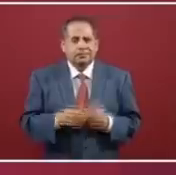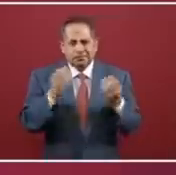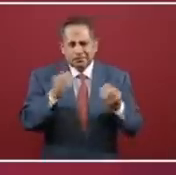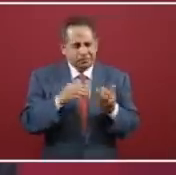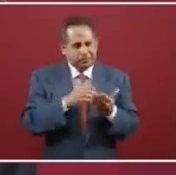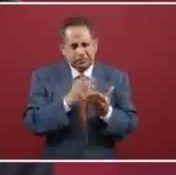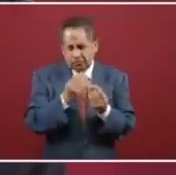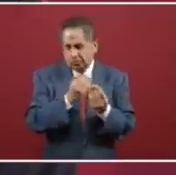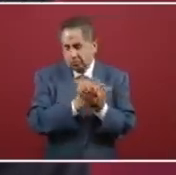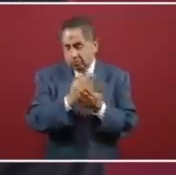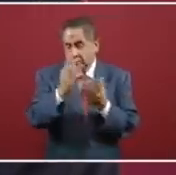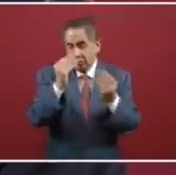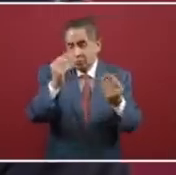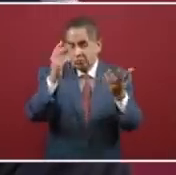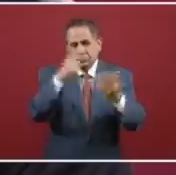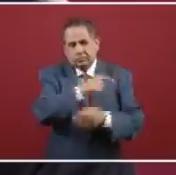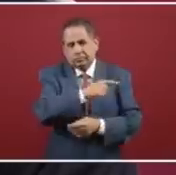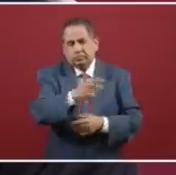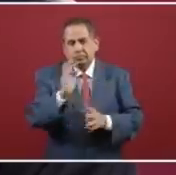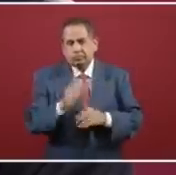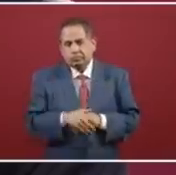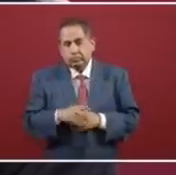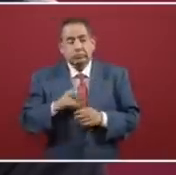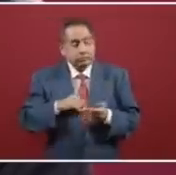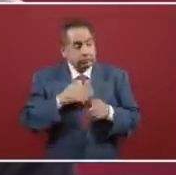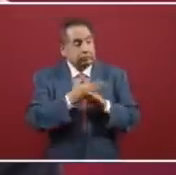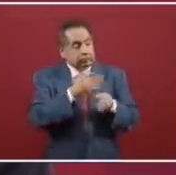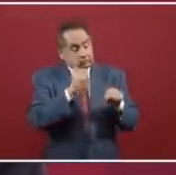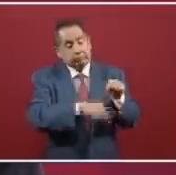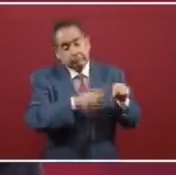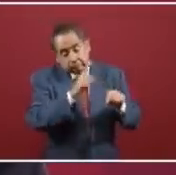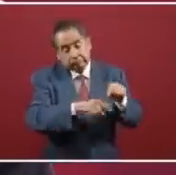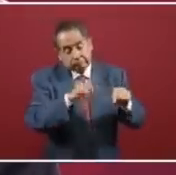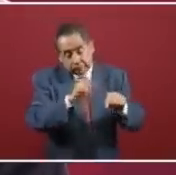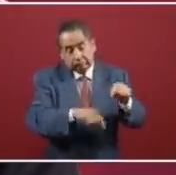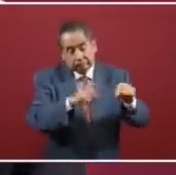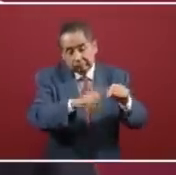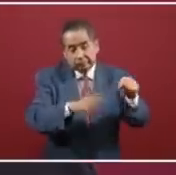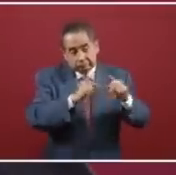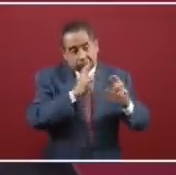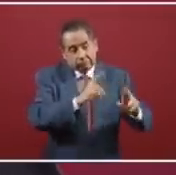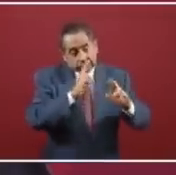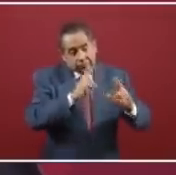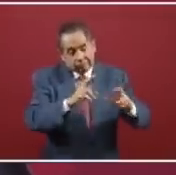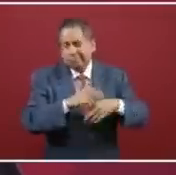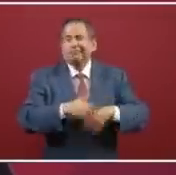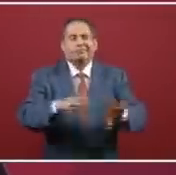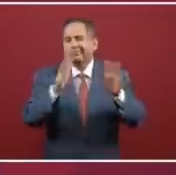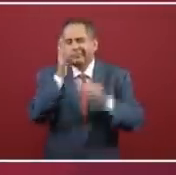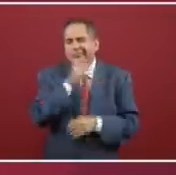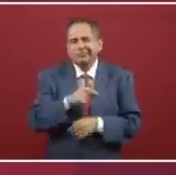son bastantes me llevaría bastante tiempo estar contestando